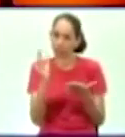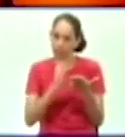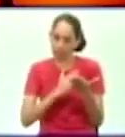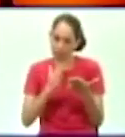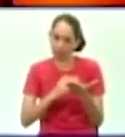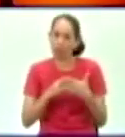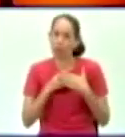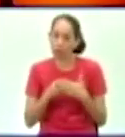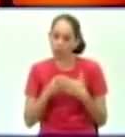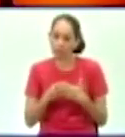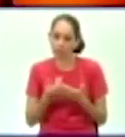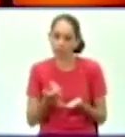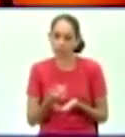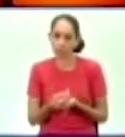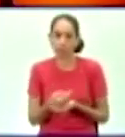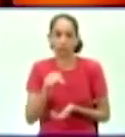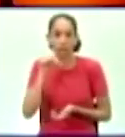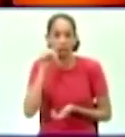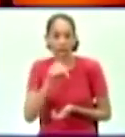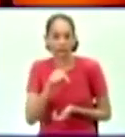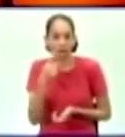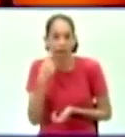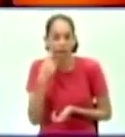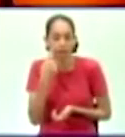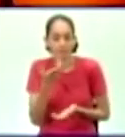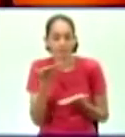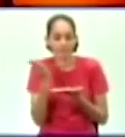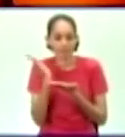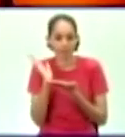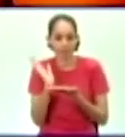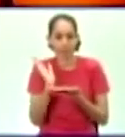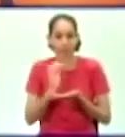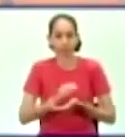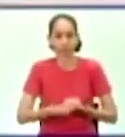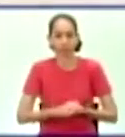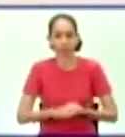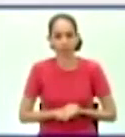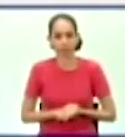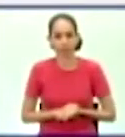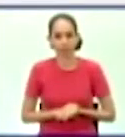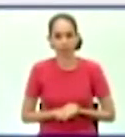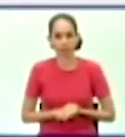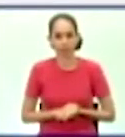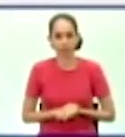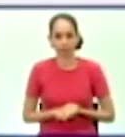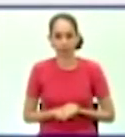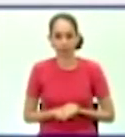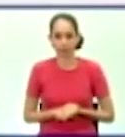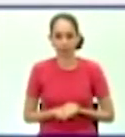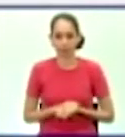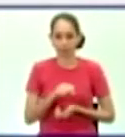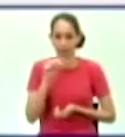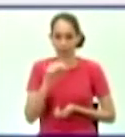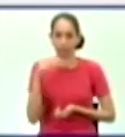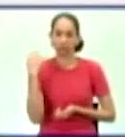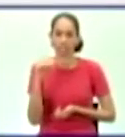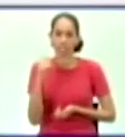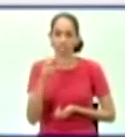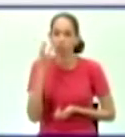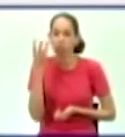Solo escucha y sigue las ideas que aquí te vamos a ir planteando. Veamos el ejercicio 4 de la